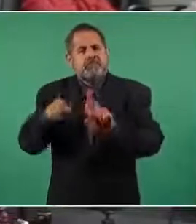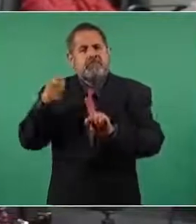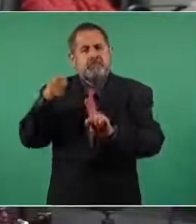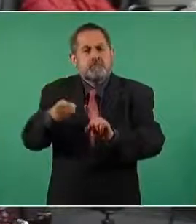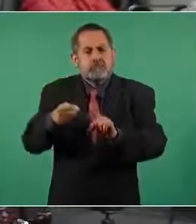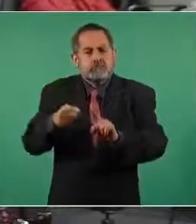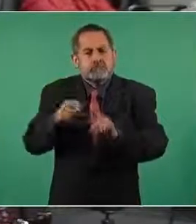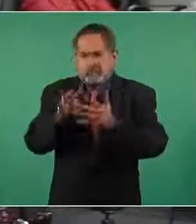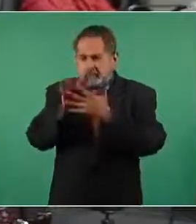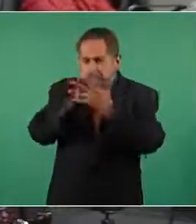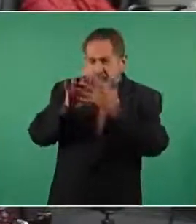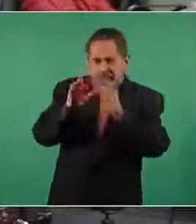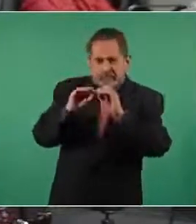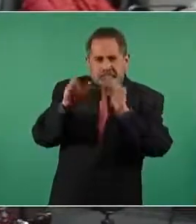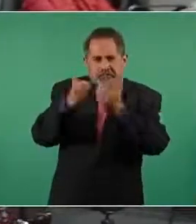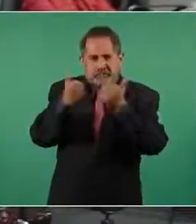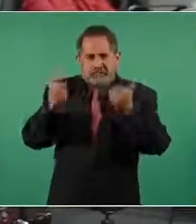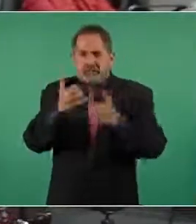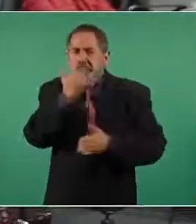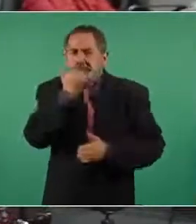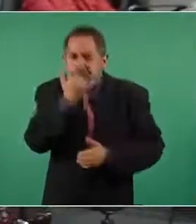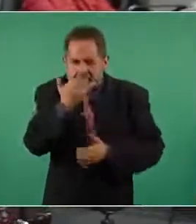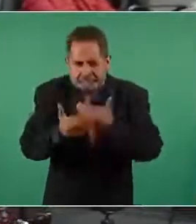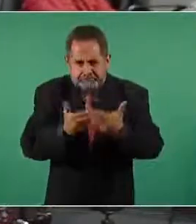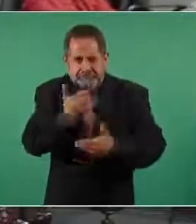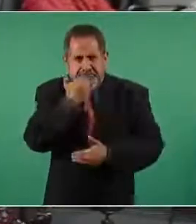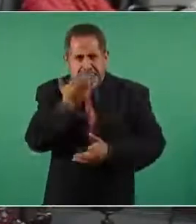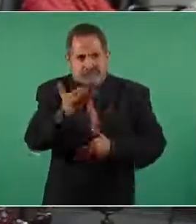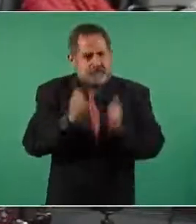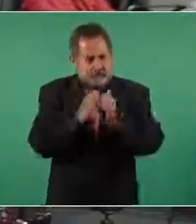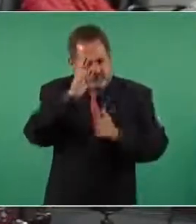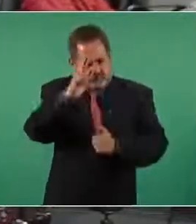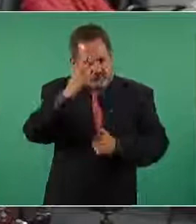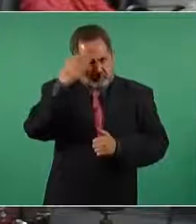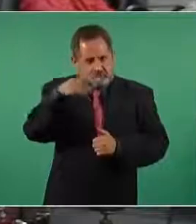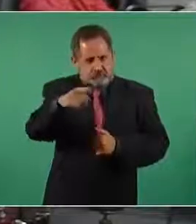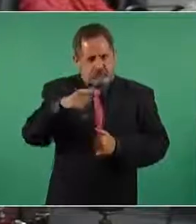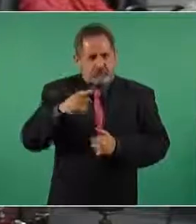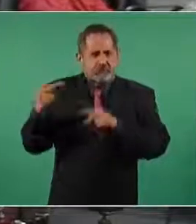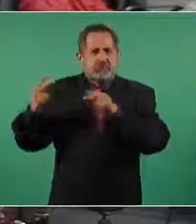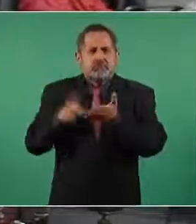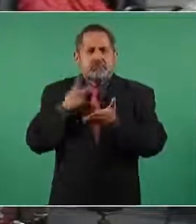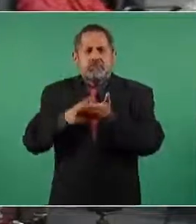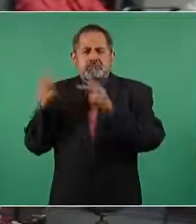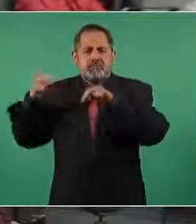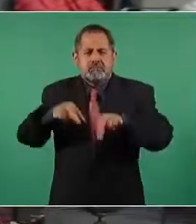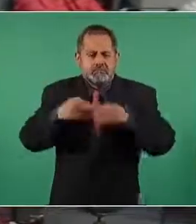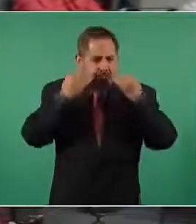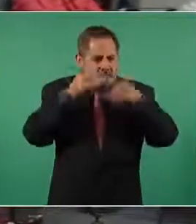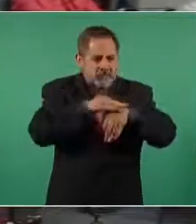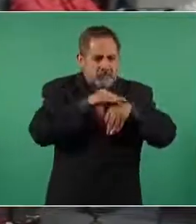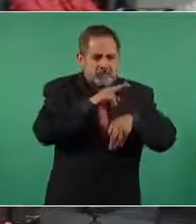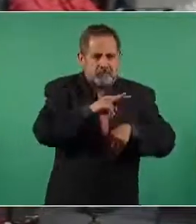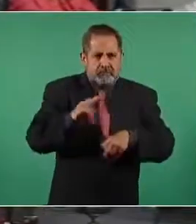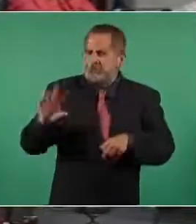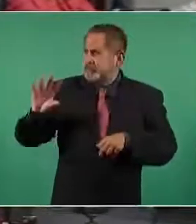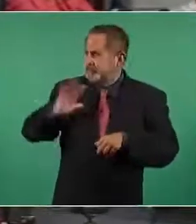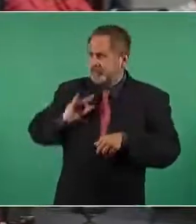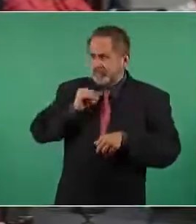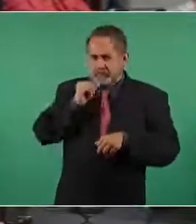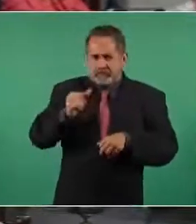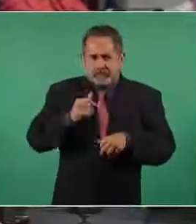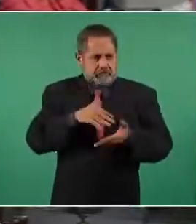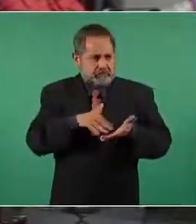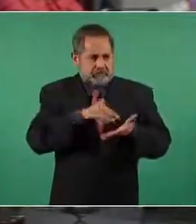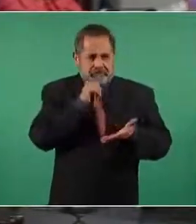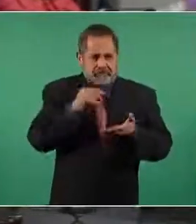la polarización, y perdón, presidente, y lo digo con todo respeto, pero yo he venido aquí muchas veces y lo veo. No me lo tiene que contar nadie, no lo tengo